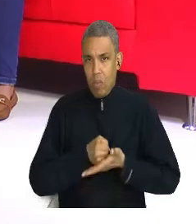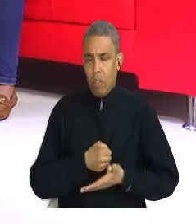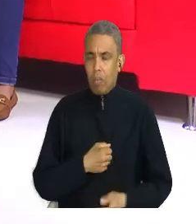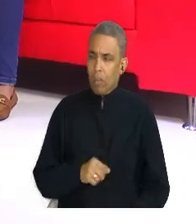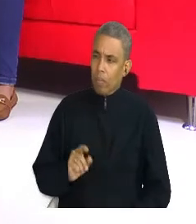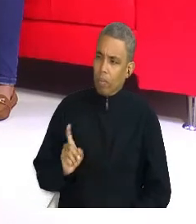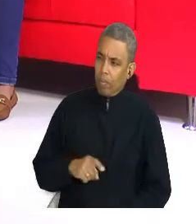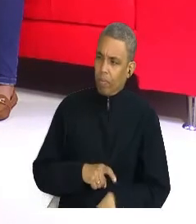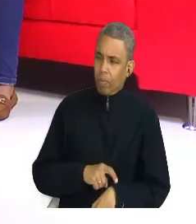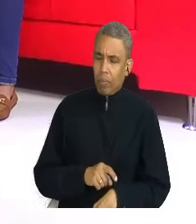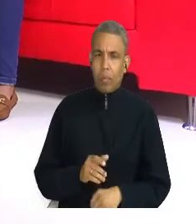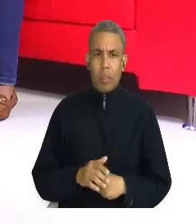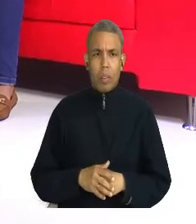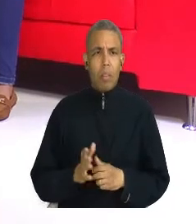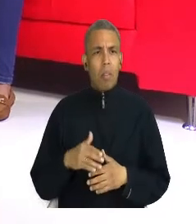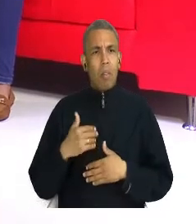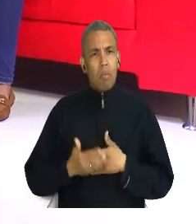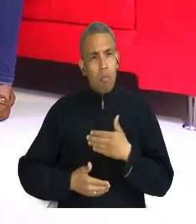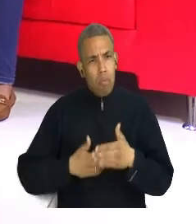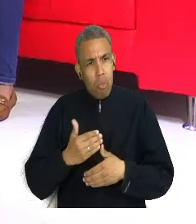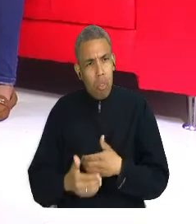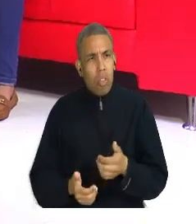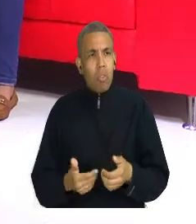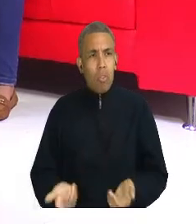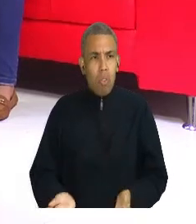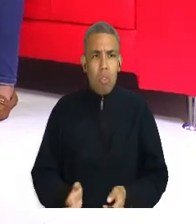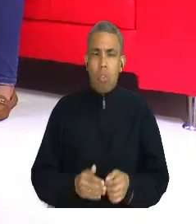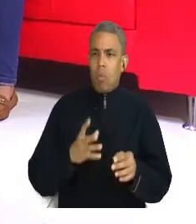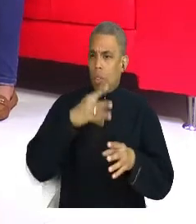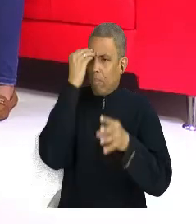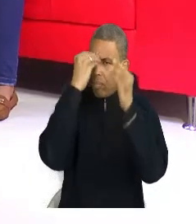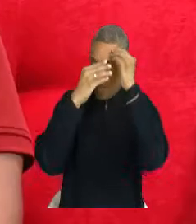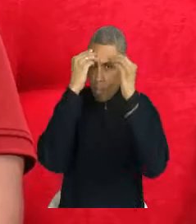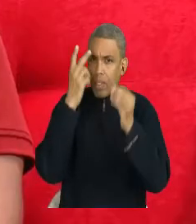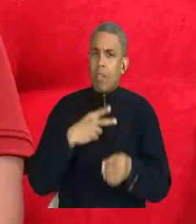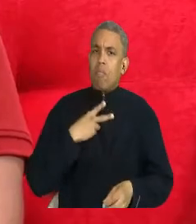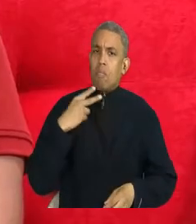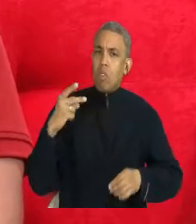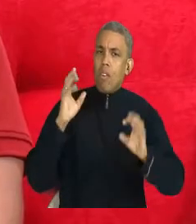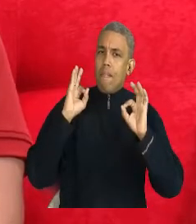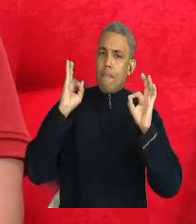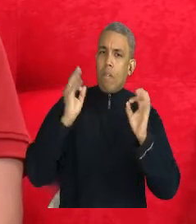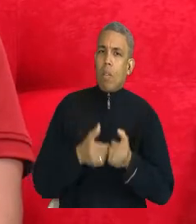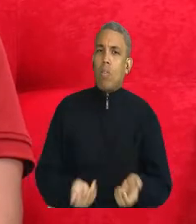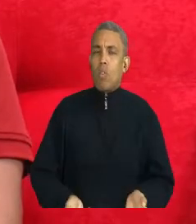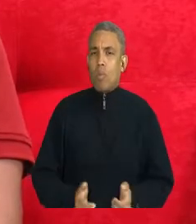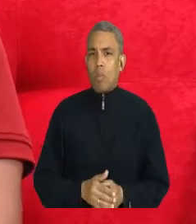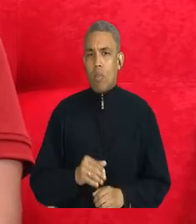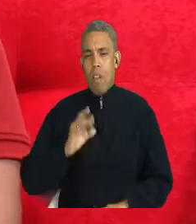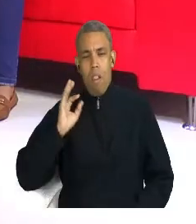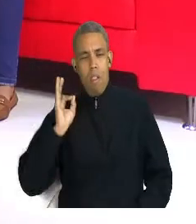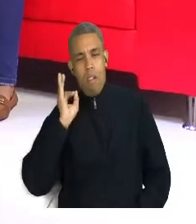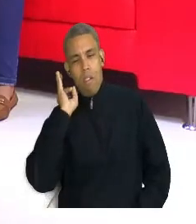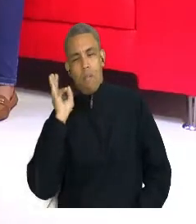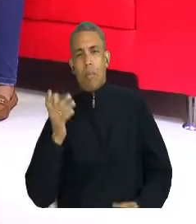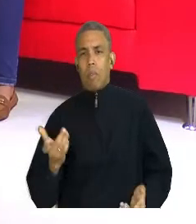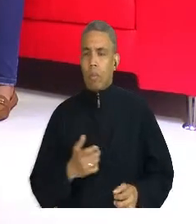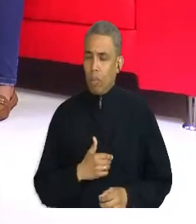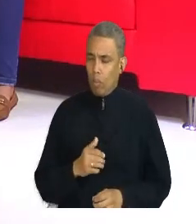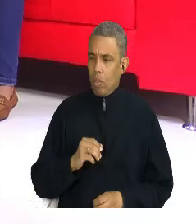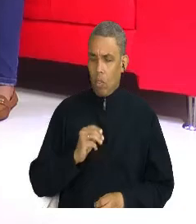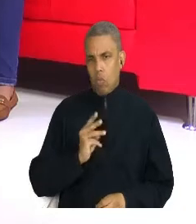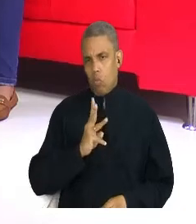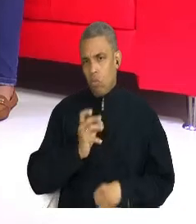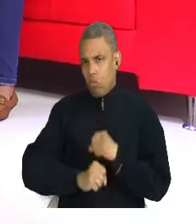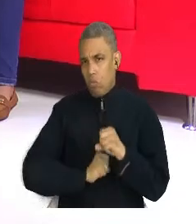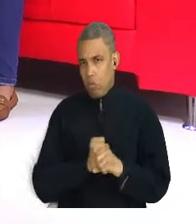has estado en ese proceso de clases de técnica vocal? Unos 3 años más o menos. ¿Y ya sientes que lo haces súper